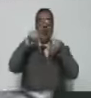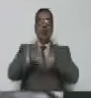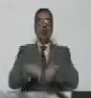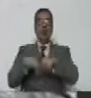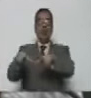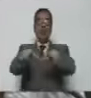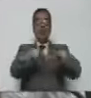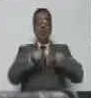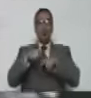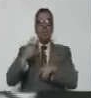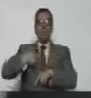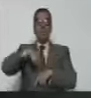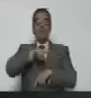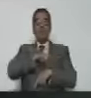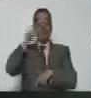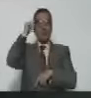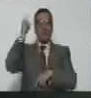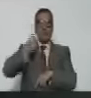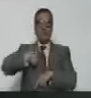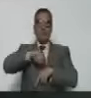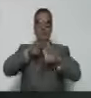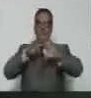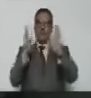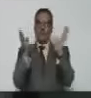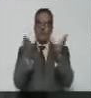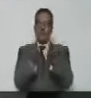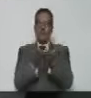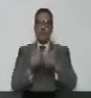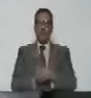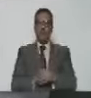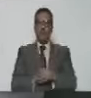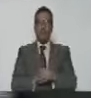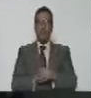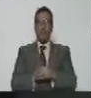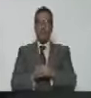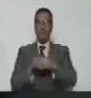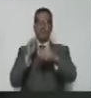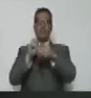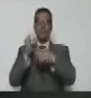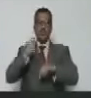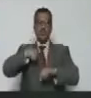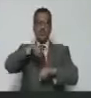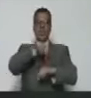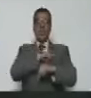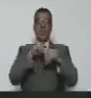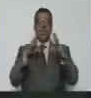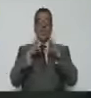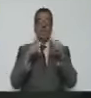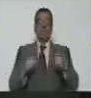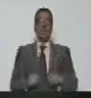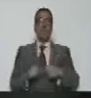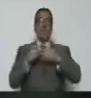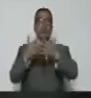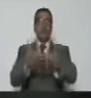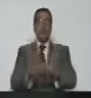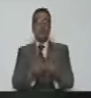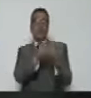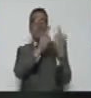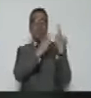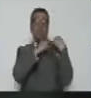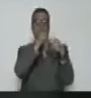precisamente que hoy nuestro planeta, más que nunca, demanda de nosotros y de nosotras